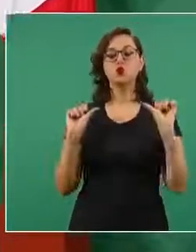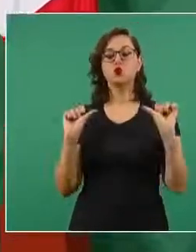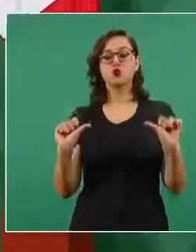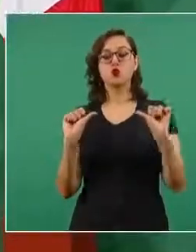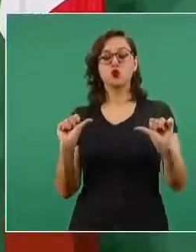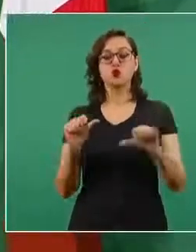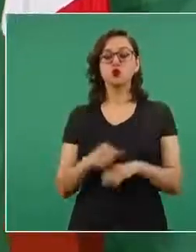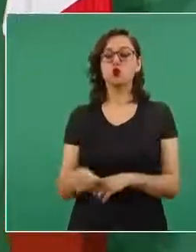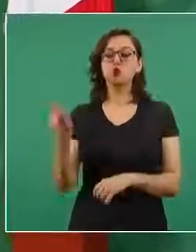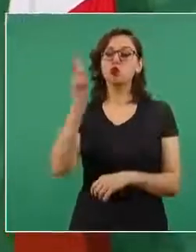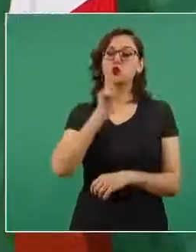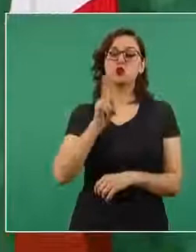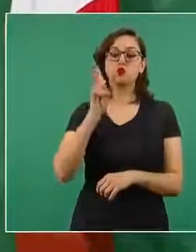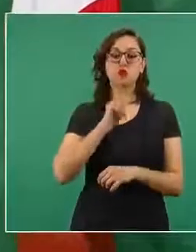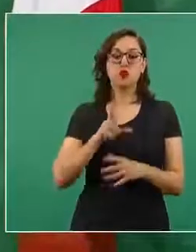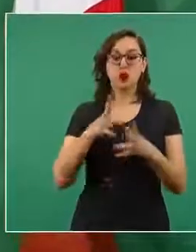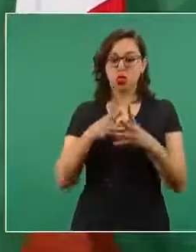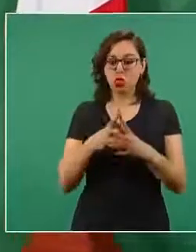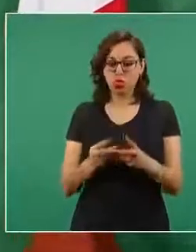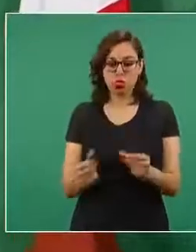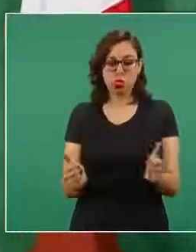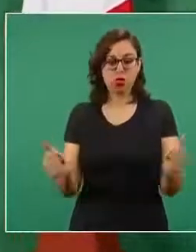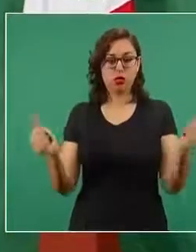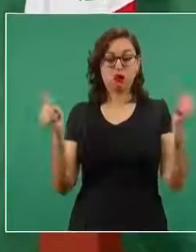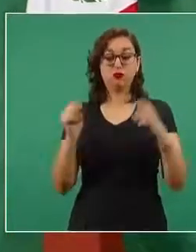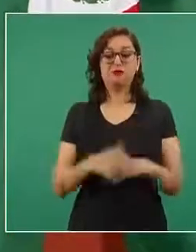Se quemaron todos los paquetes electorales,